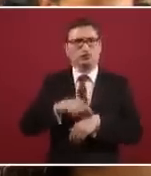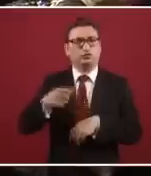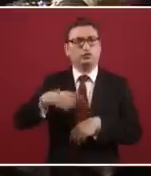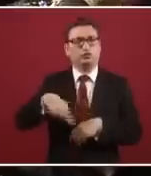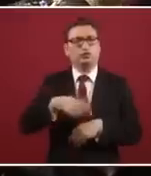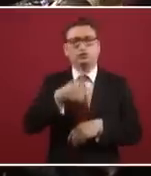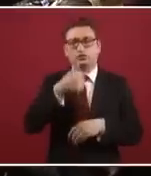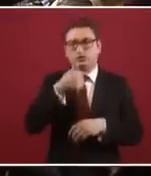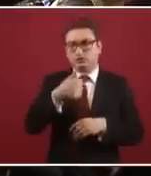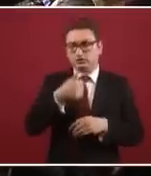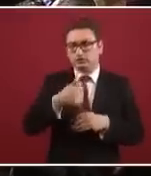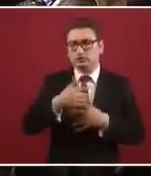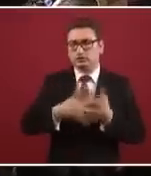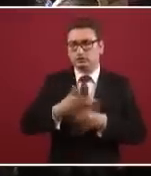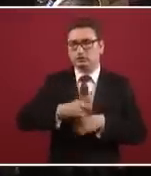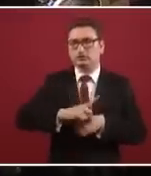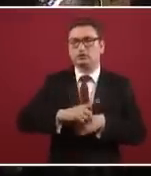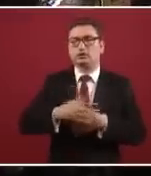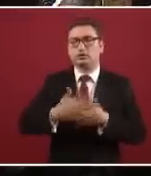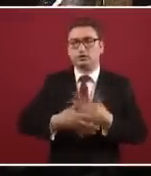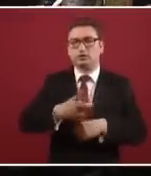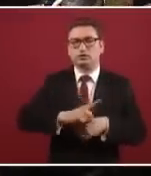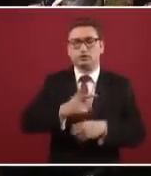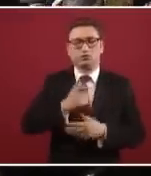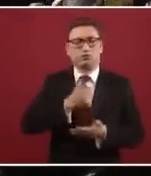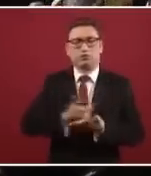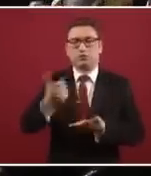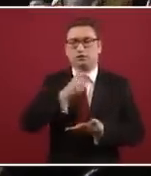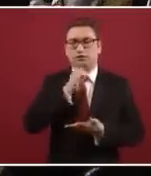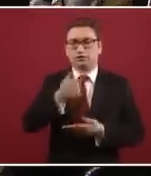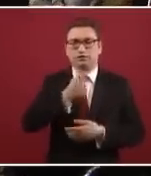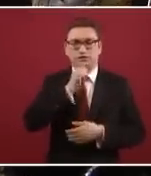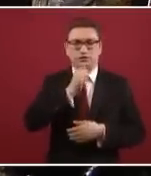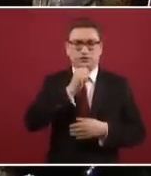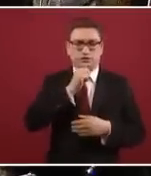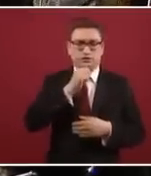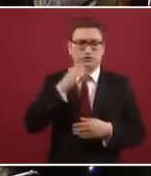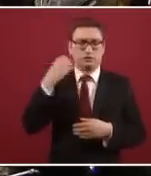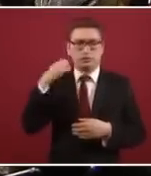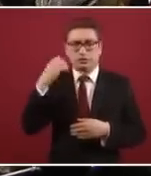6 quincenas y no estamos hablando de Chiapas, de Oaxaca, de la Sierra de Puebla.